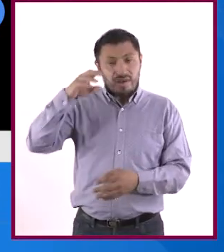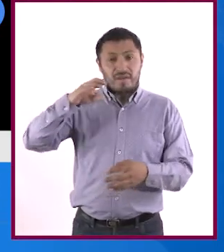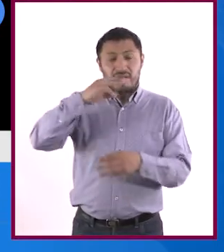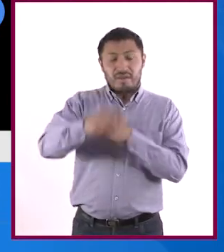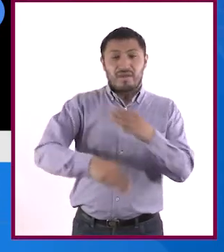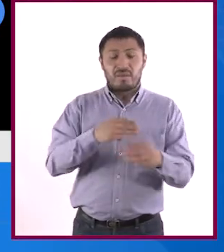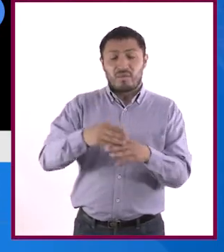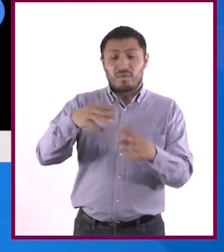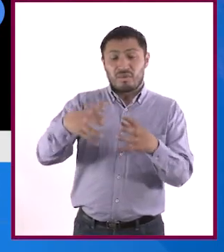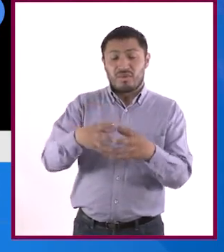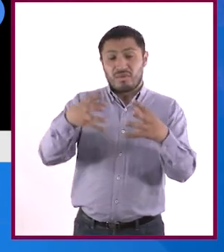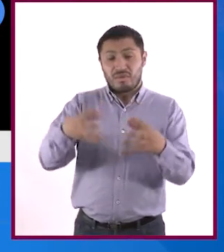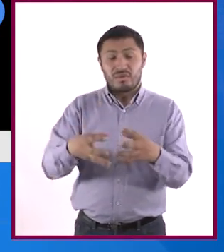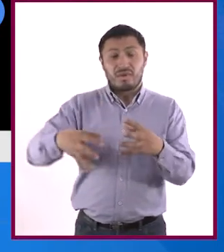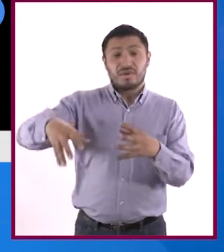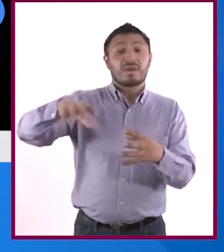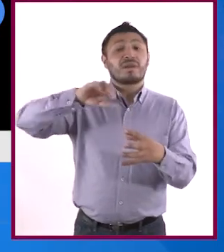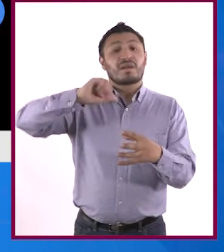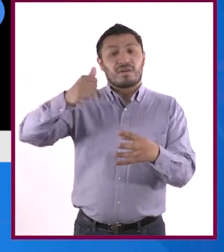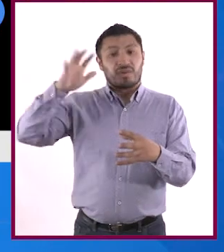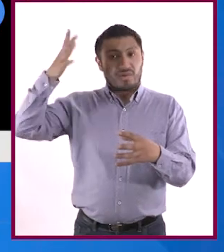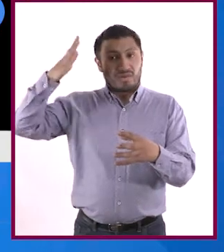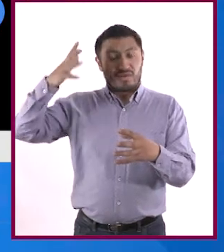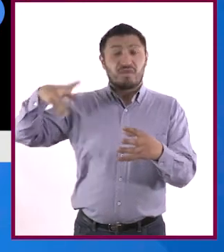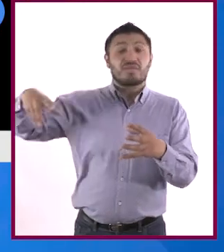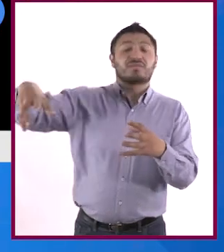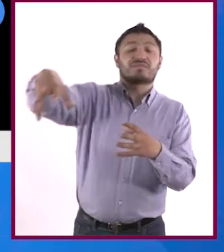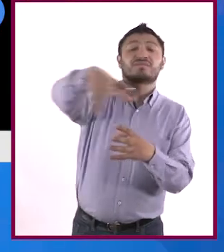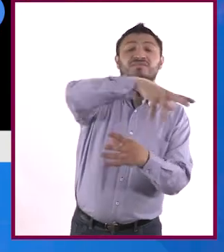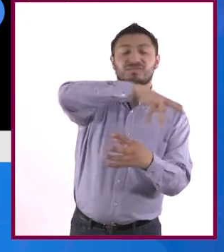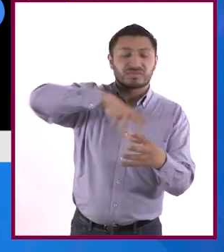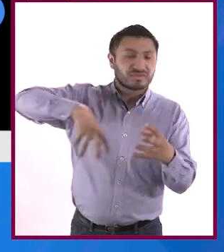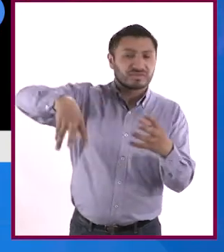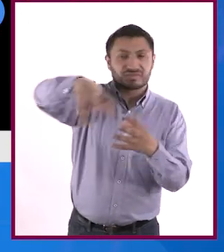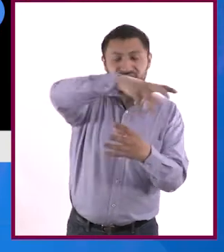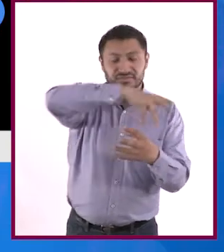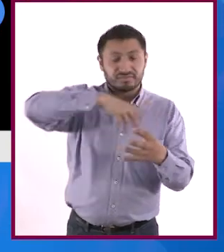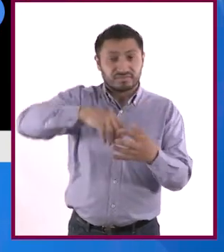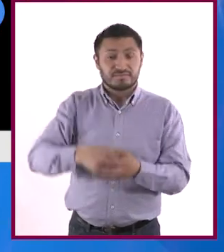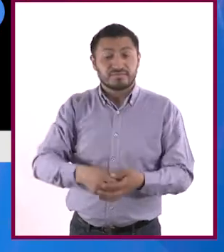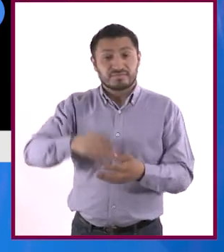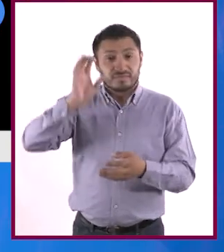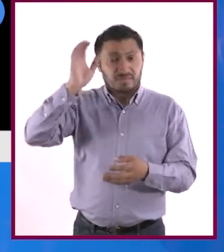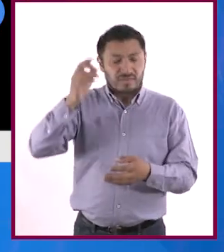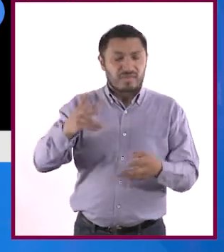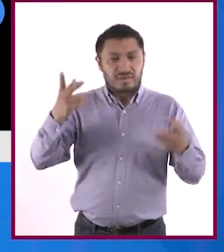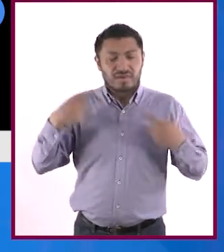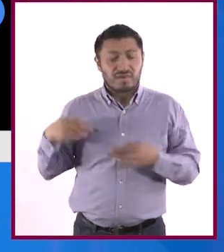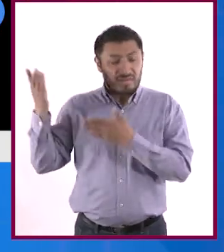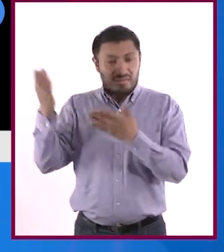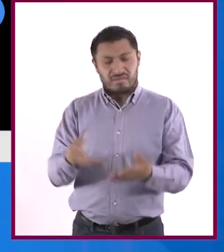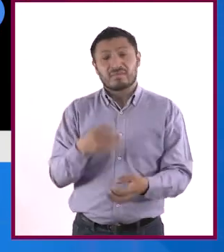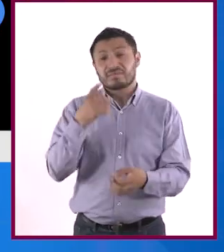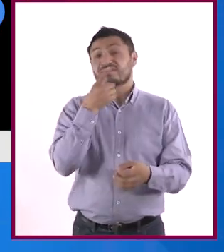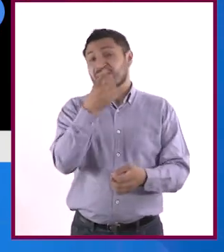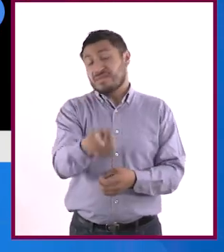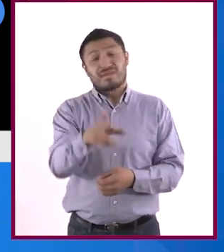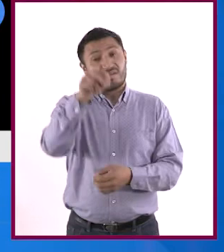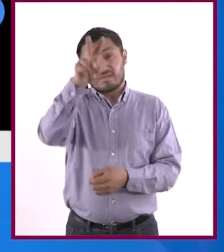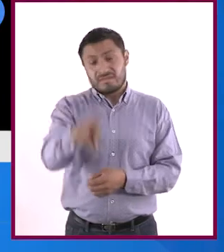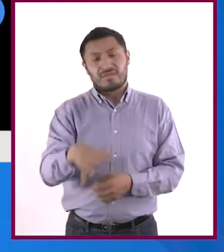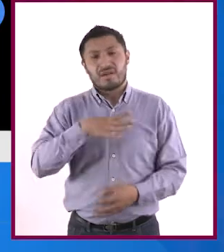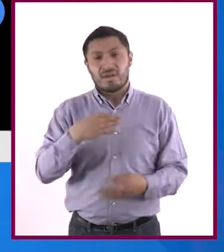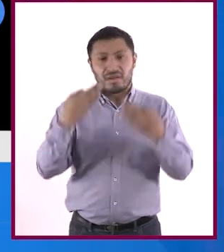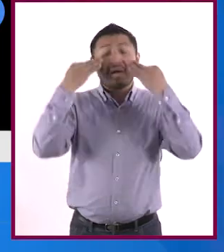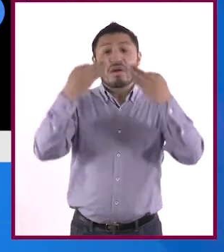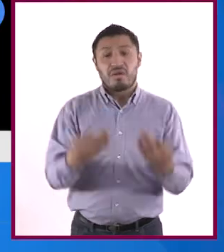que los planetas y el Sol giraban alrededor de la Tierra, del planeta Tierra. Cuando llegaron quienes dijeron, oigan, eso no es cierto porque hay evidencia, y se empezaron